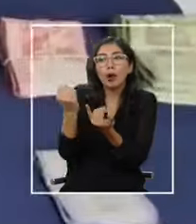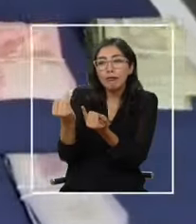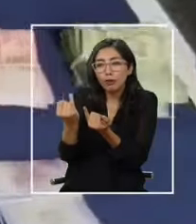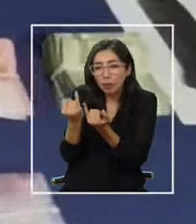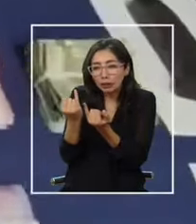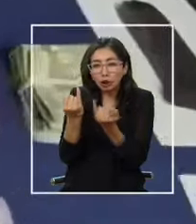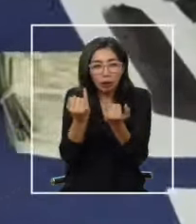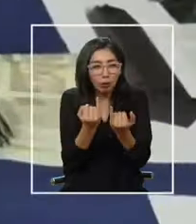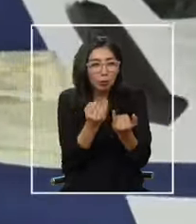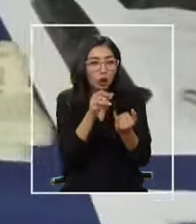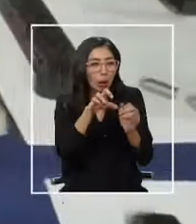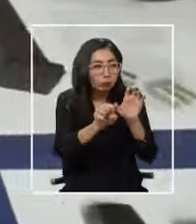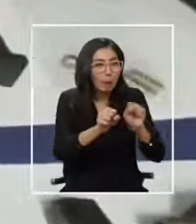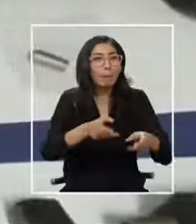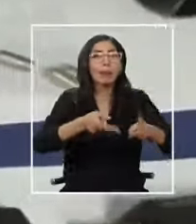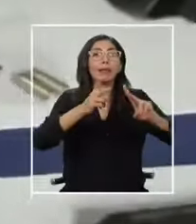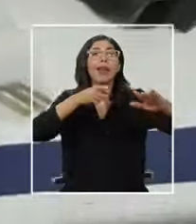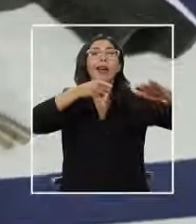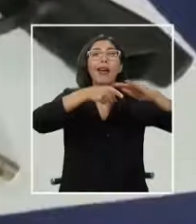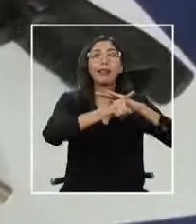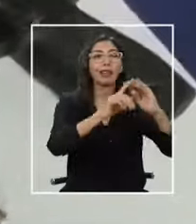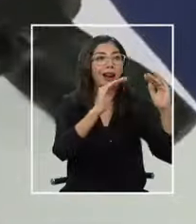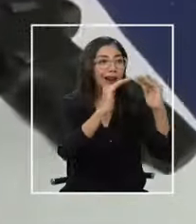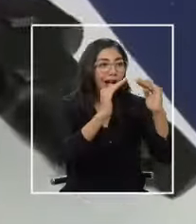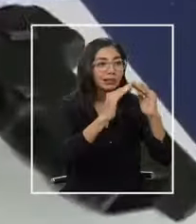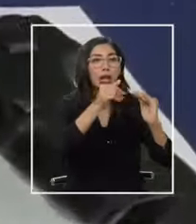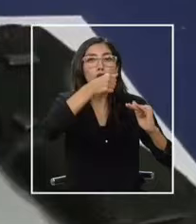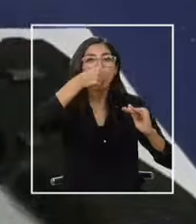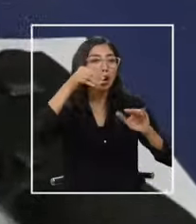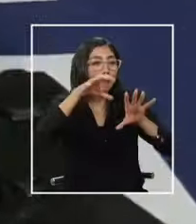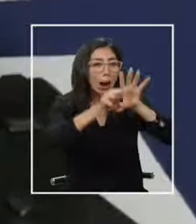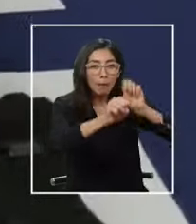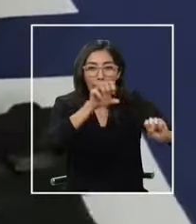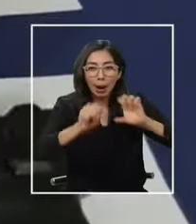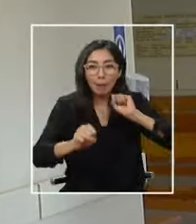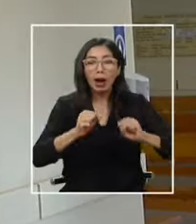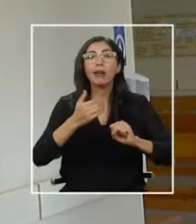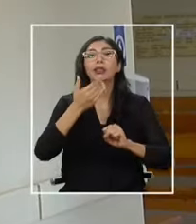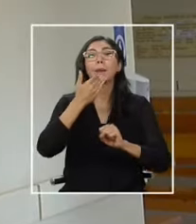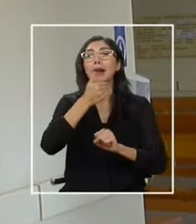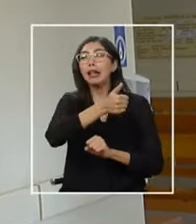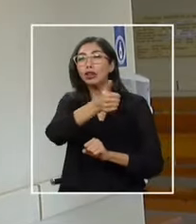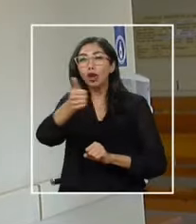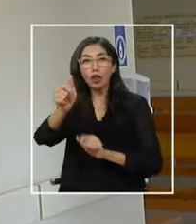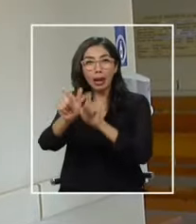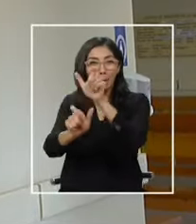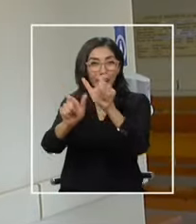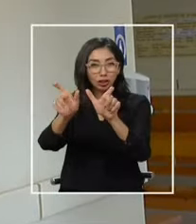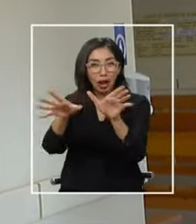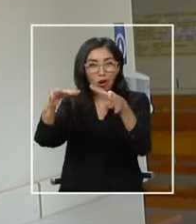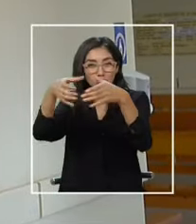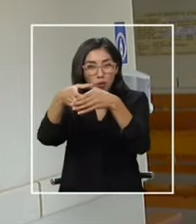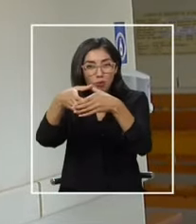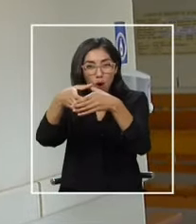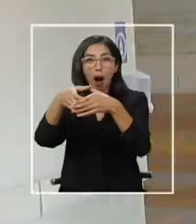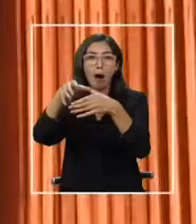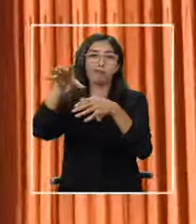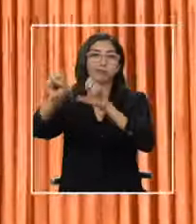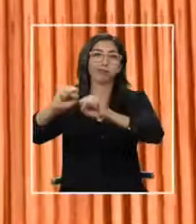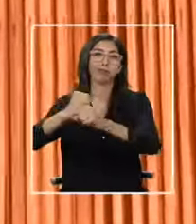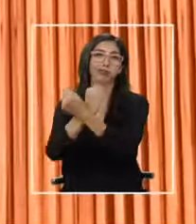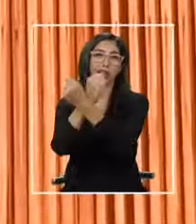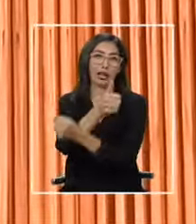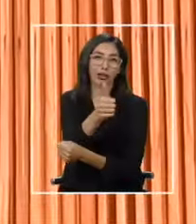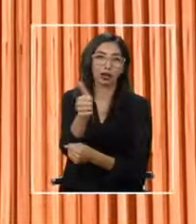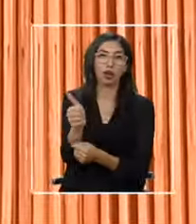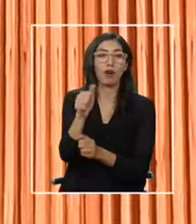permitió ingresar a los domicilios, encontrar más droga y detener a todos los participantes de esta organización criminal.